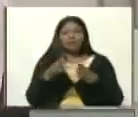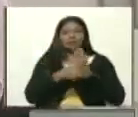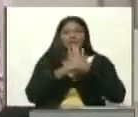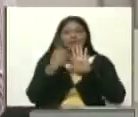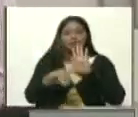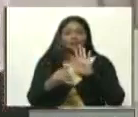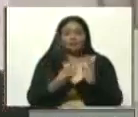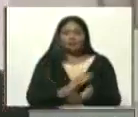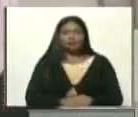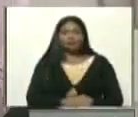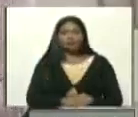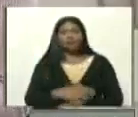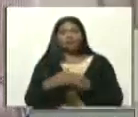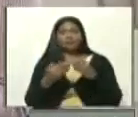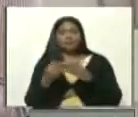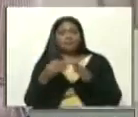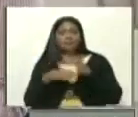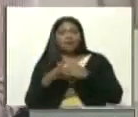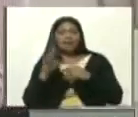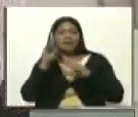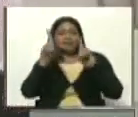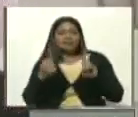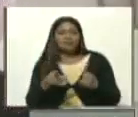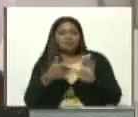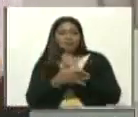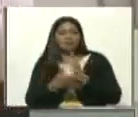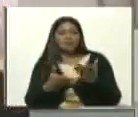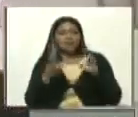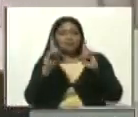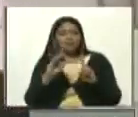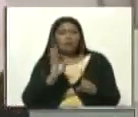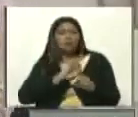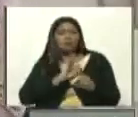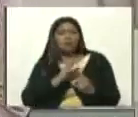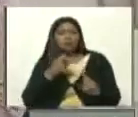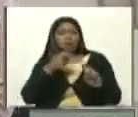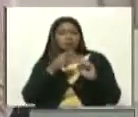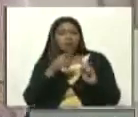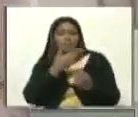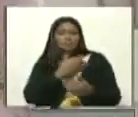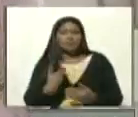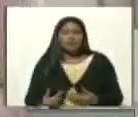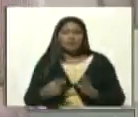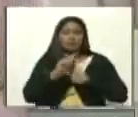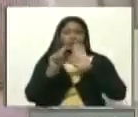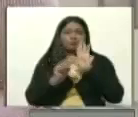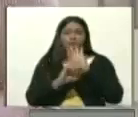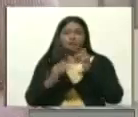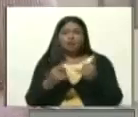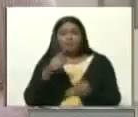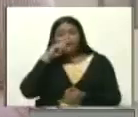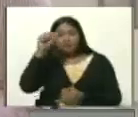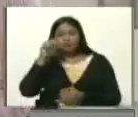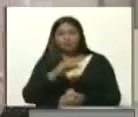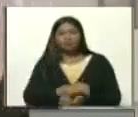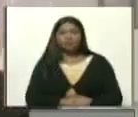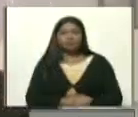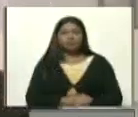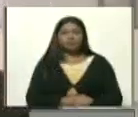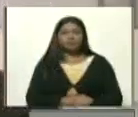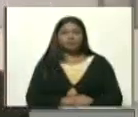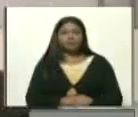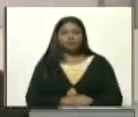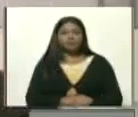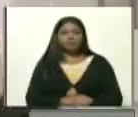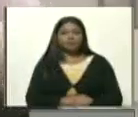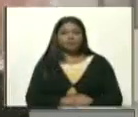Es decir, va a decidir sobre las decisiones legítimas del presidente constitucional Nicolás Maduro.